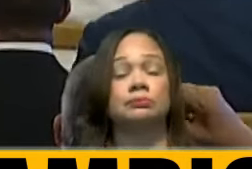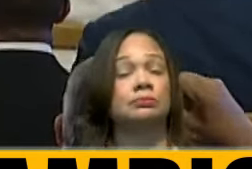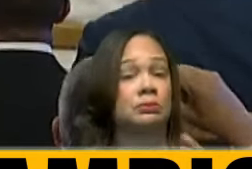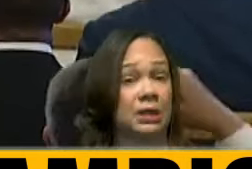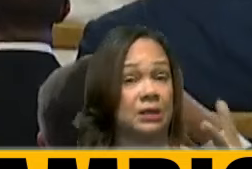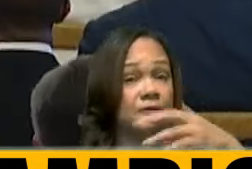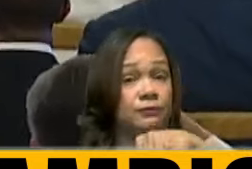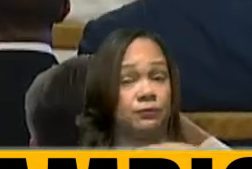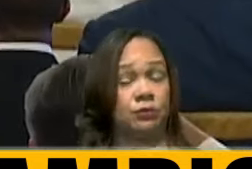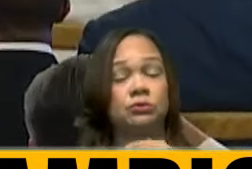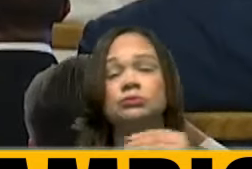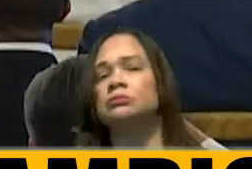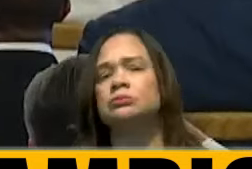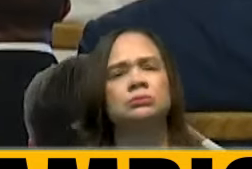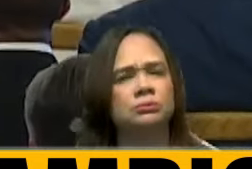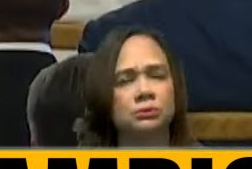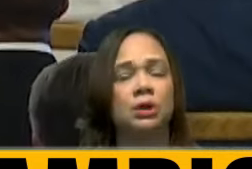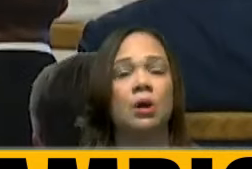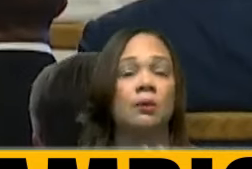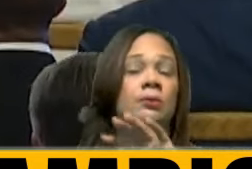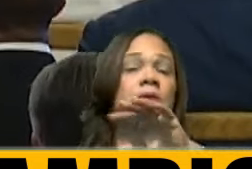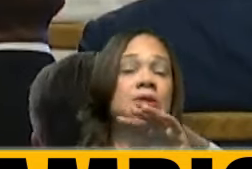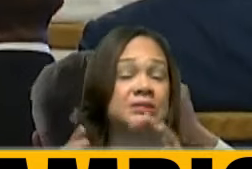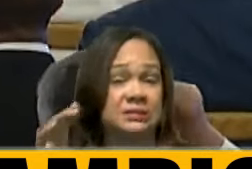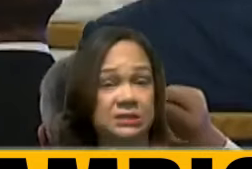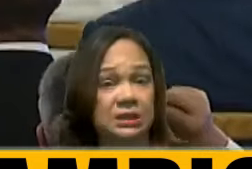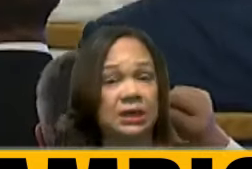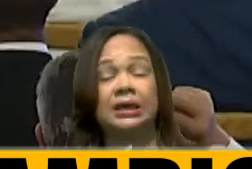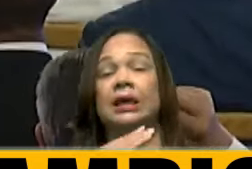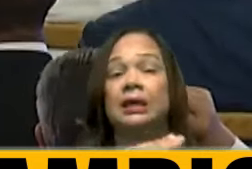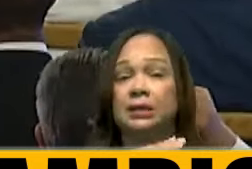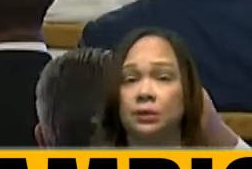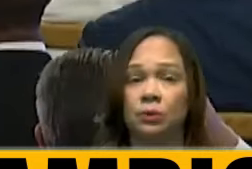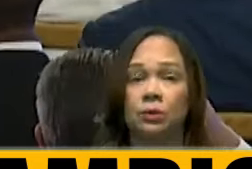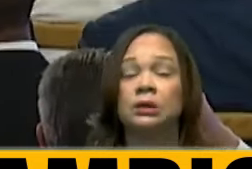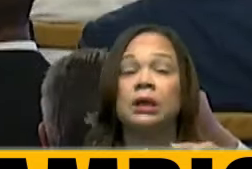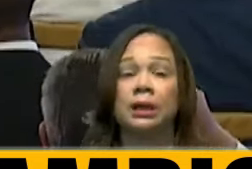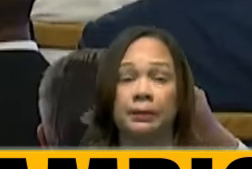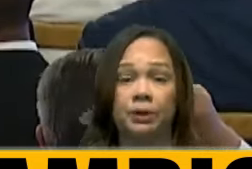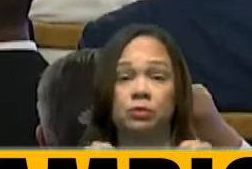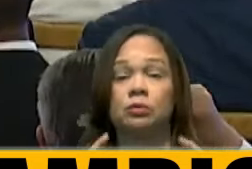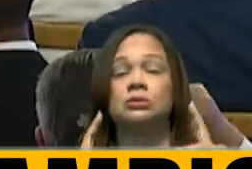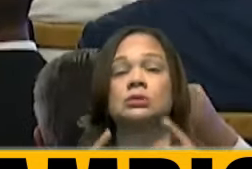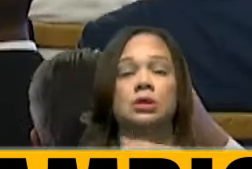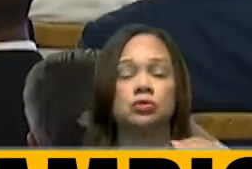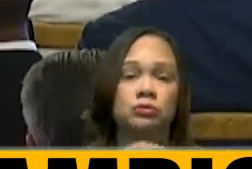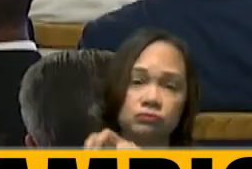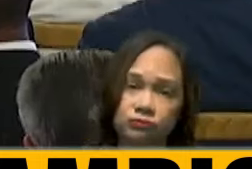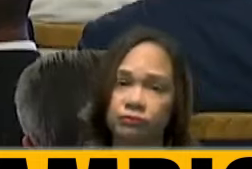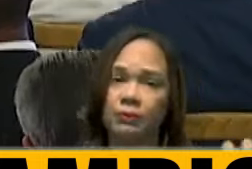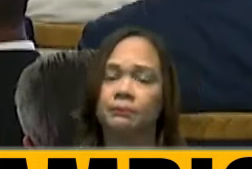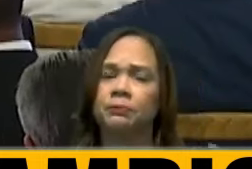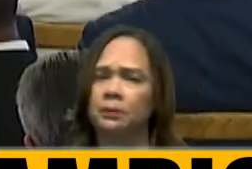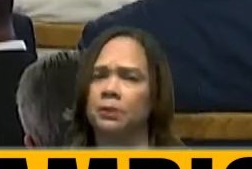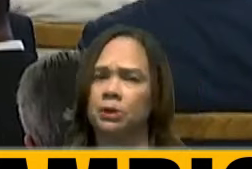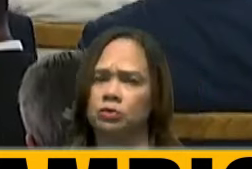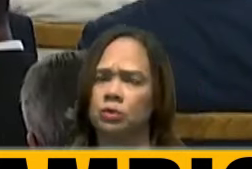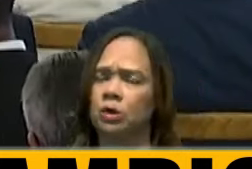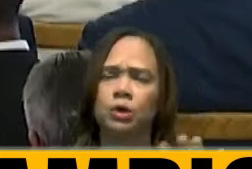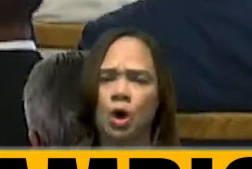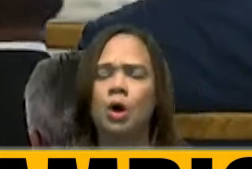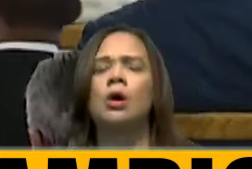fusión es que el componente de ciencia y tecnología del mesit No será transferido al miner sino que